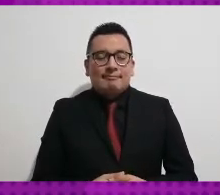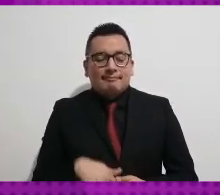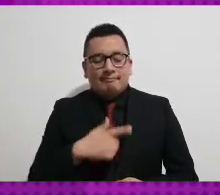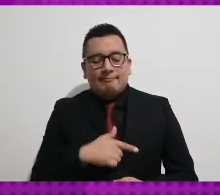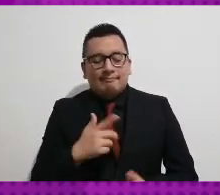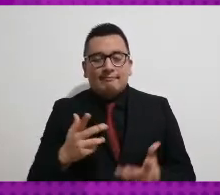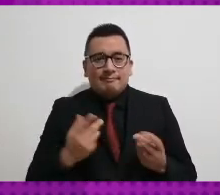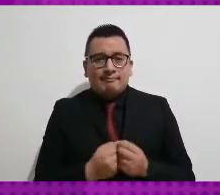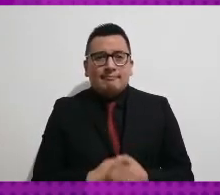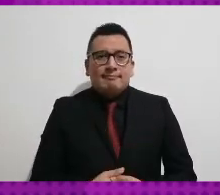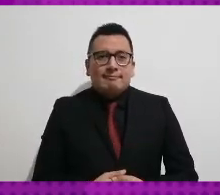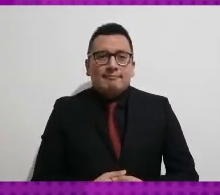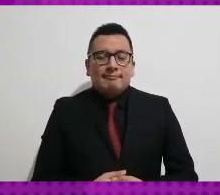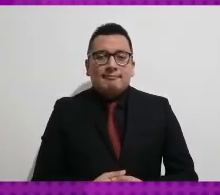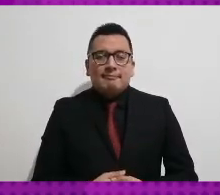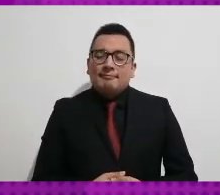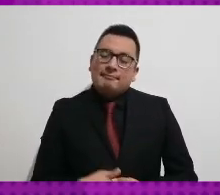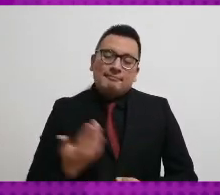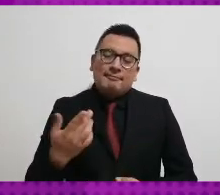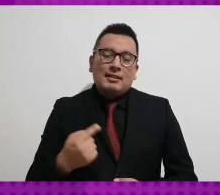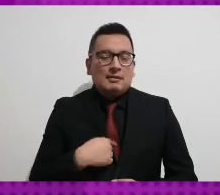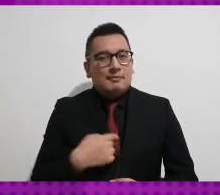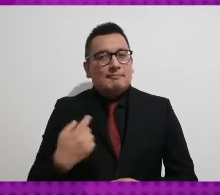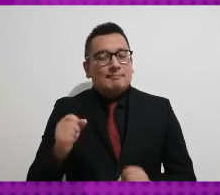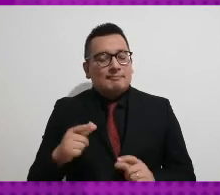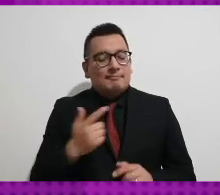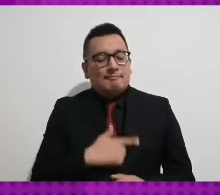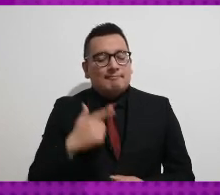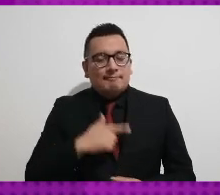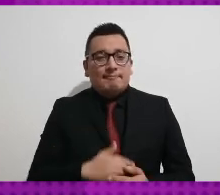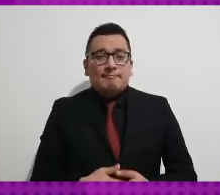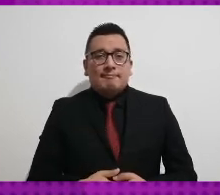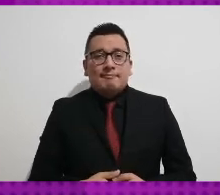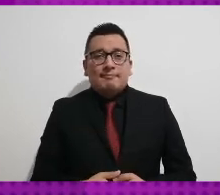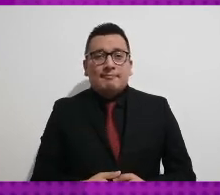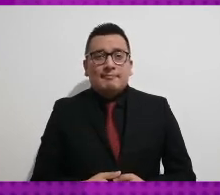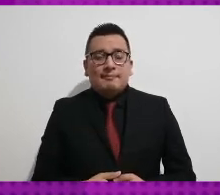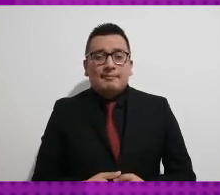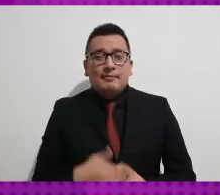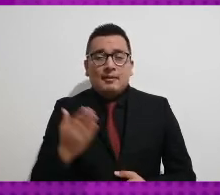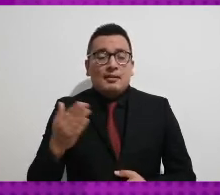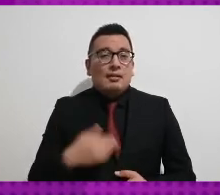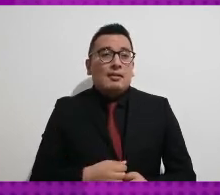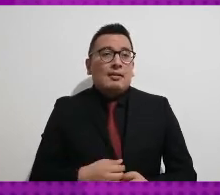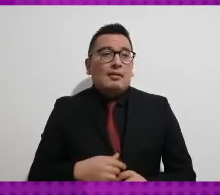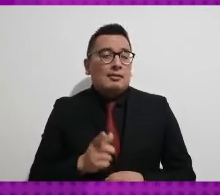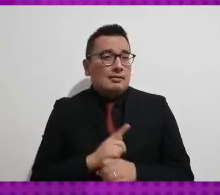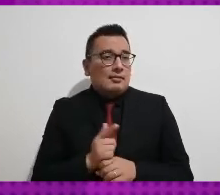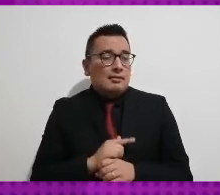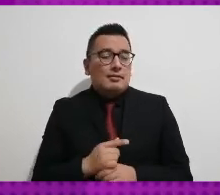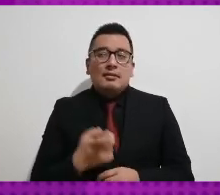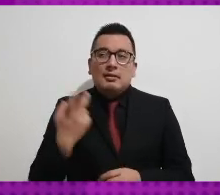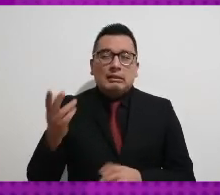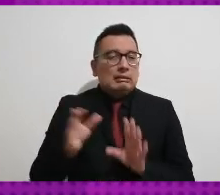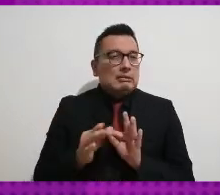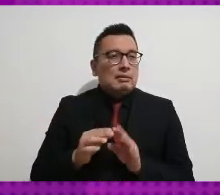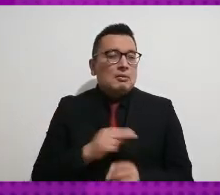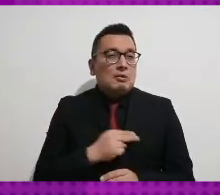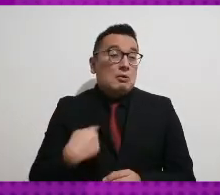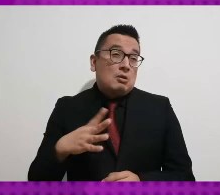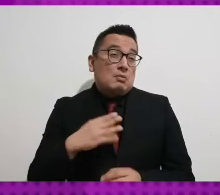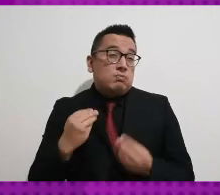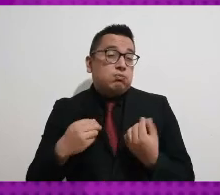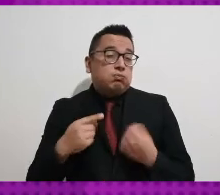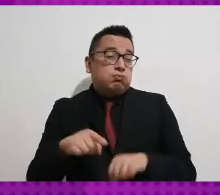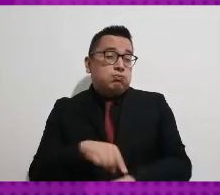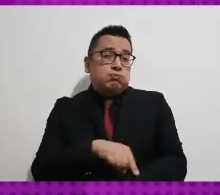gracias, Guillermo. Un gusto estar con Gracias. ustedes. No, hombre, al contrario, el gusto es para nosotros y como bien menciona el Contralor, hay mucho